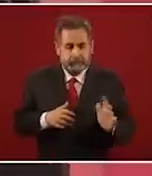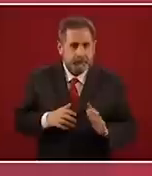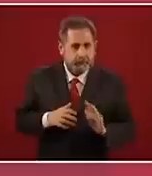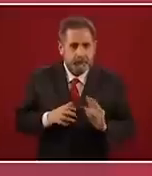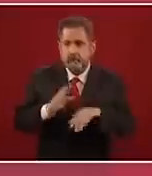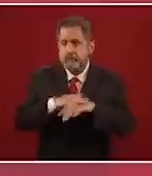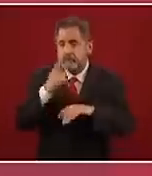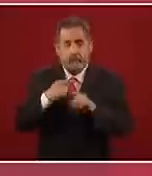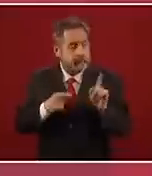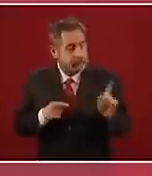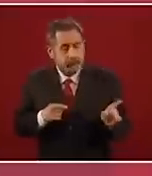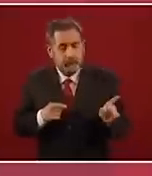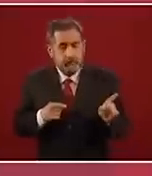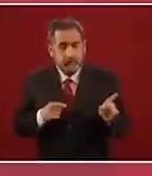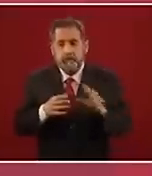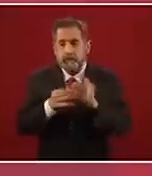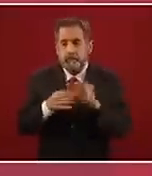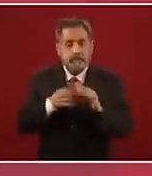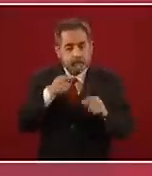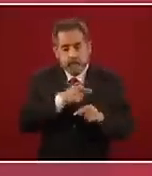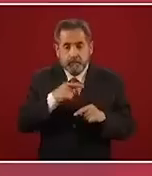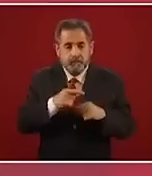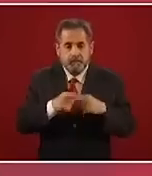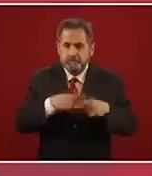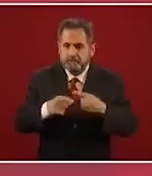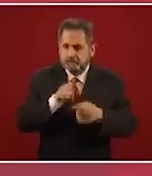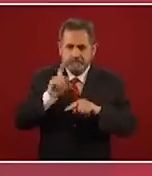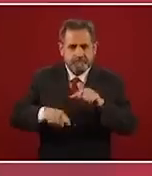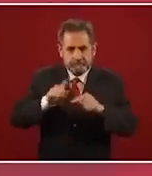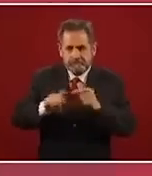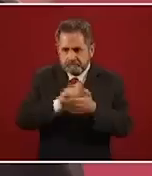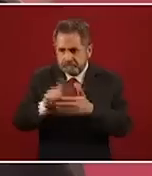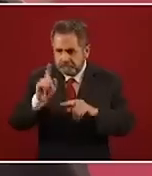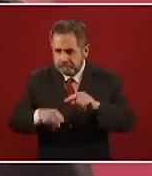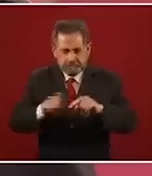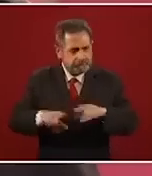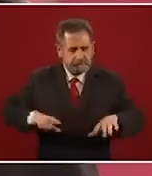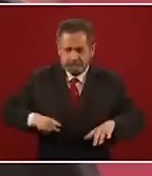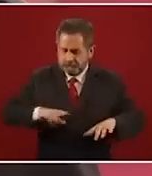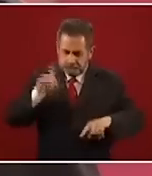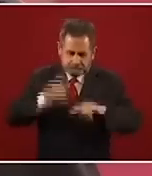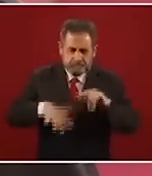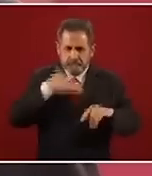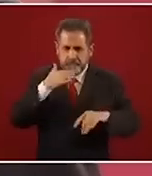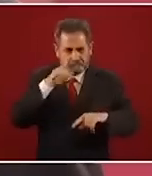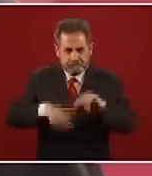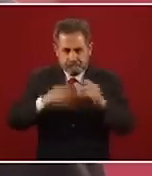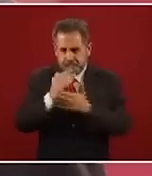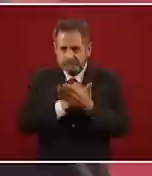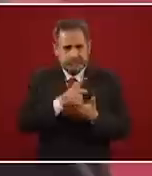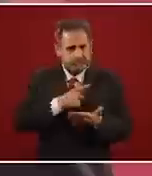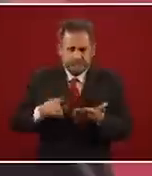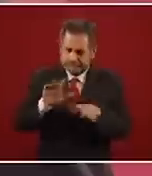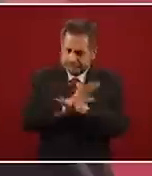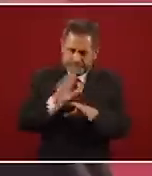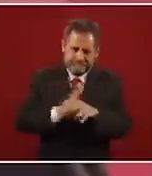es porque se está limpiando el gobierno de corrupción, se tiene que purificar